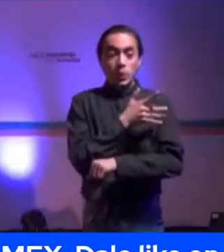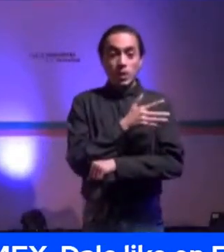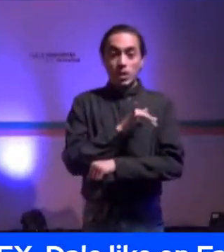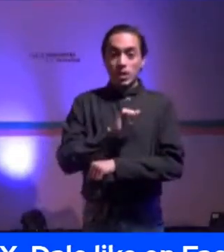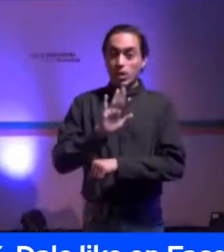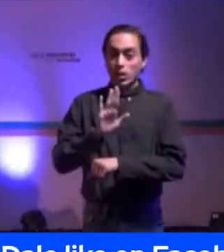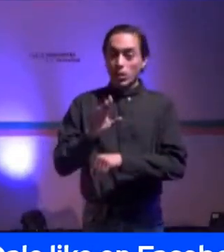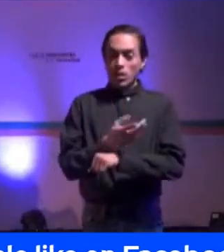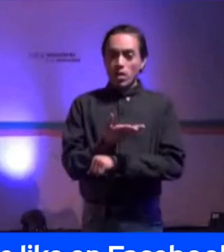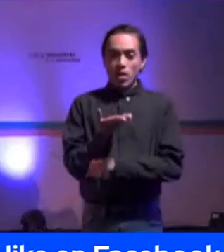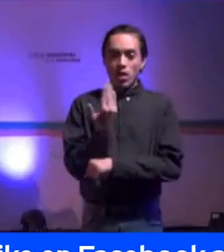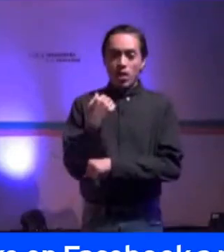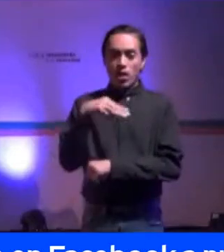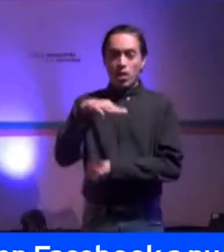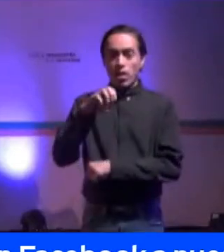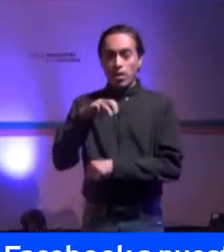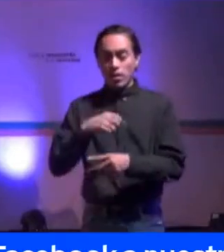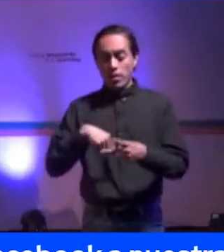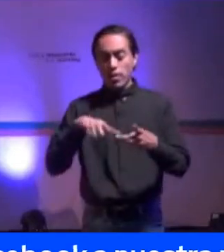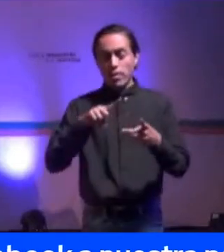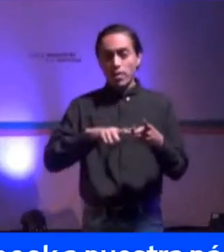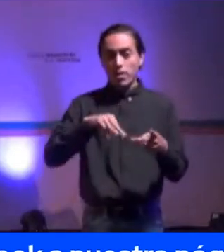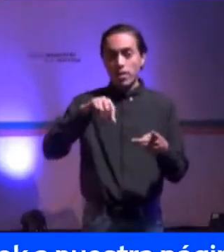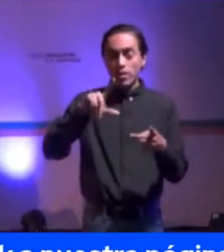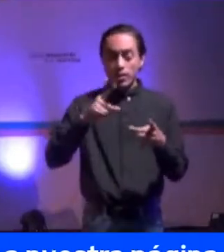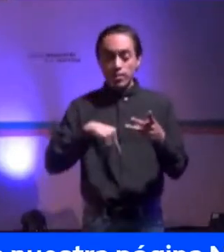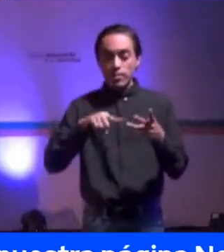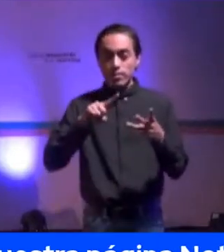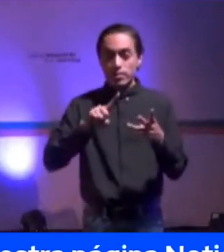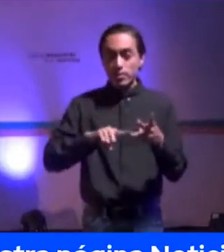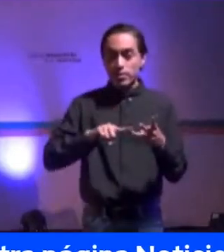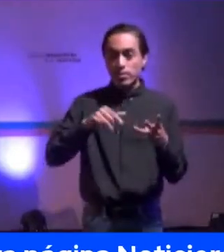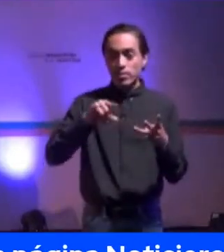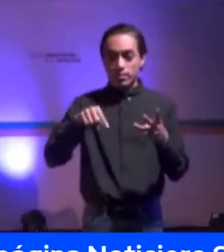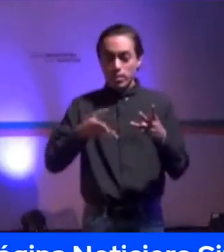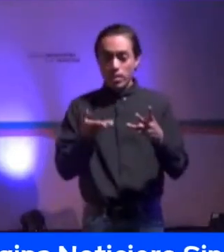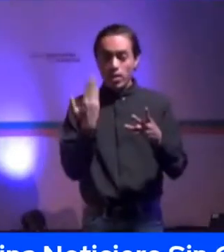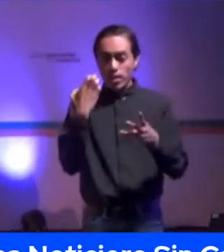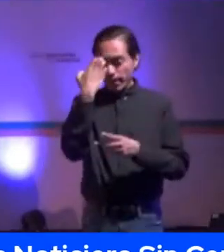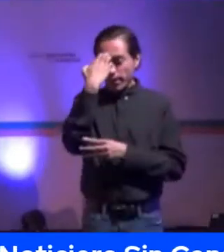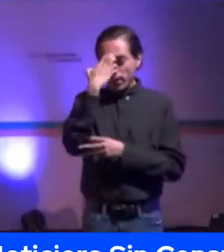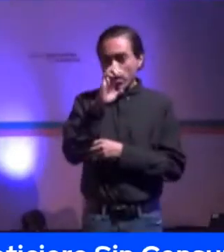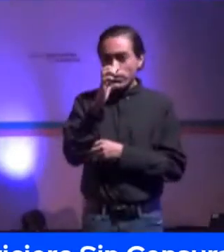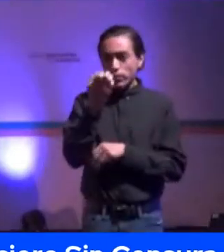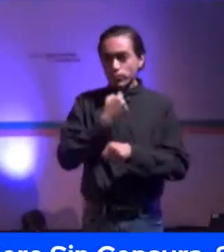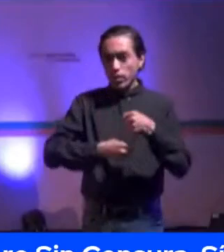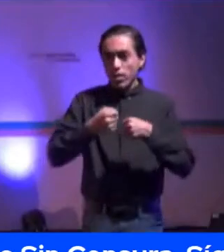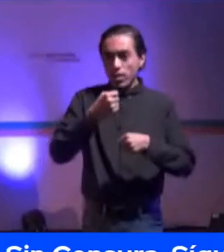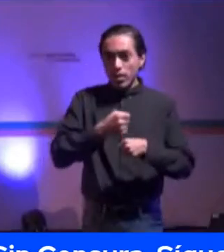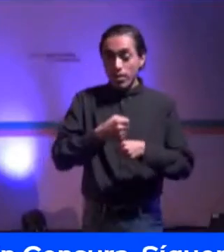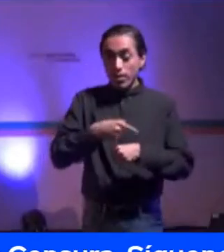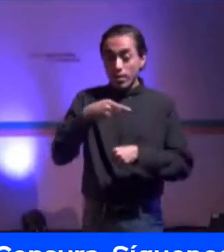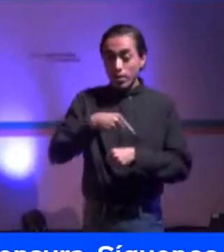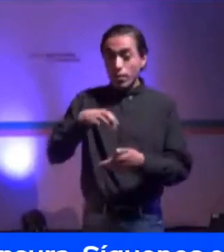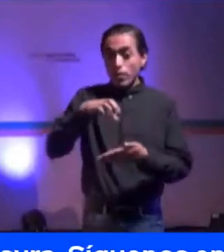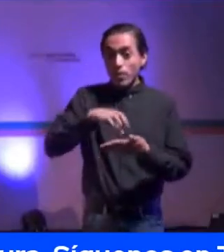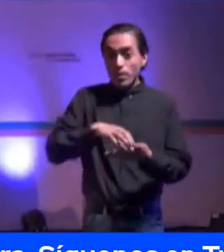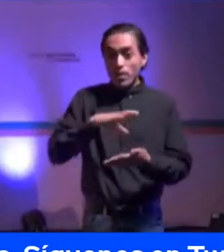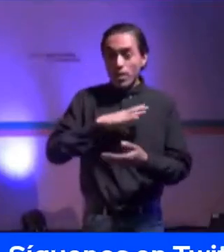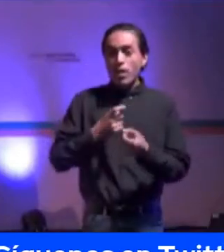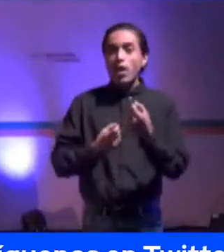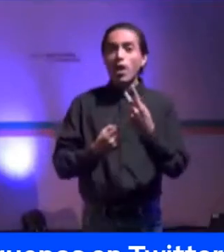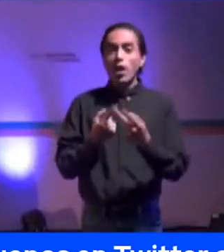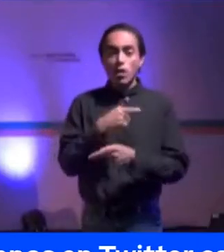contado Meme, Manuel, Hans, el año pasado de la experiencia de haber formado parte de este foro, tuvieron palabras